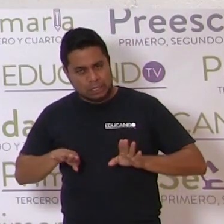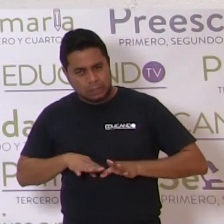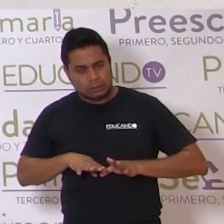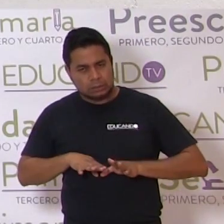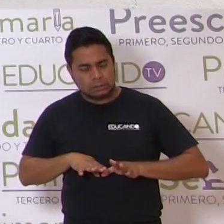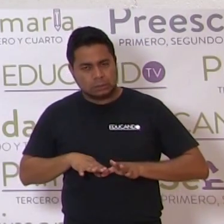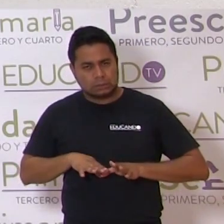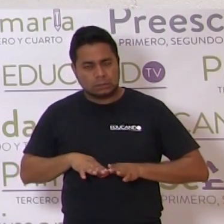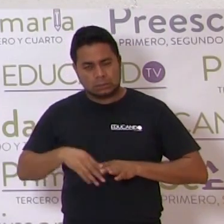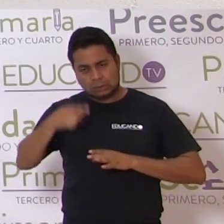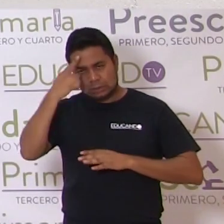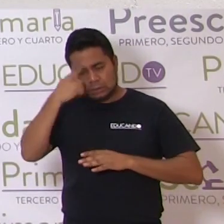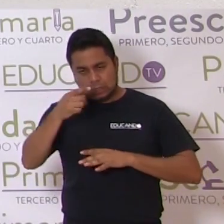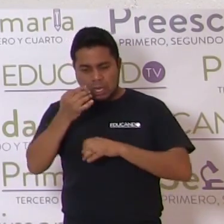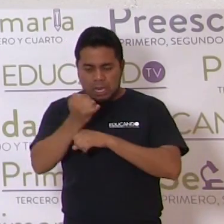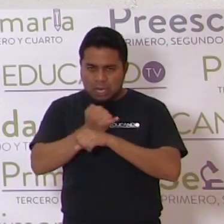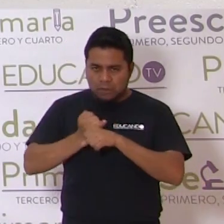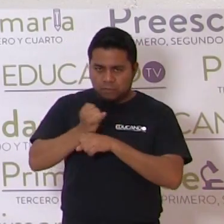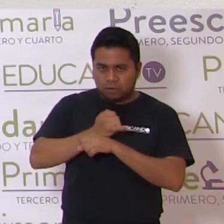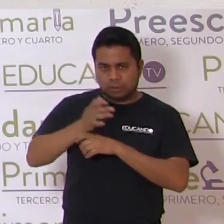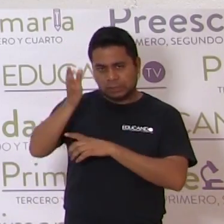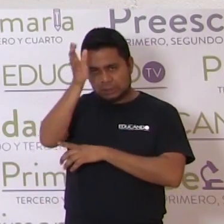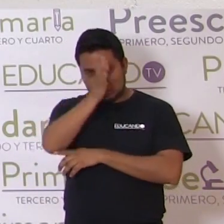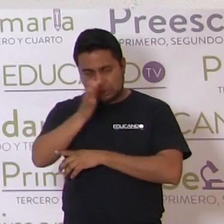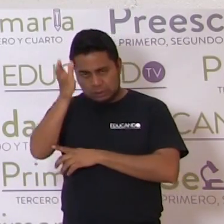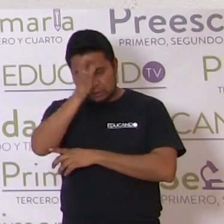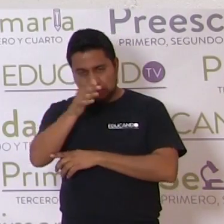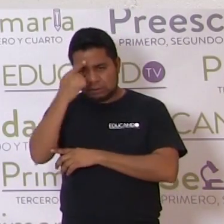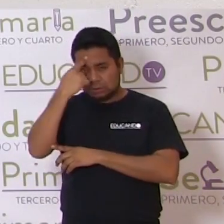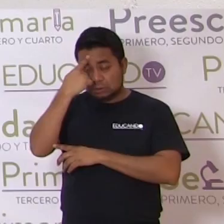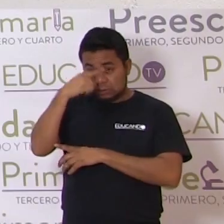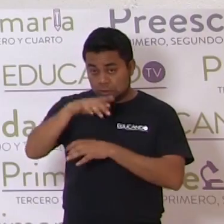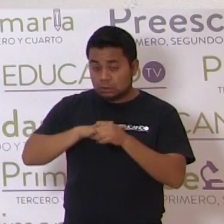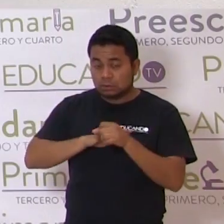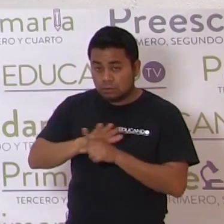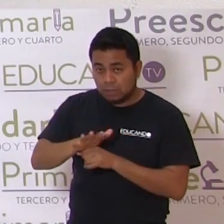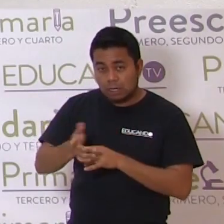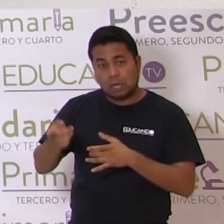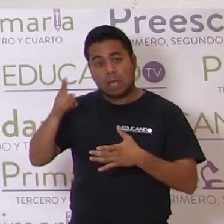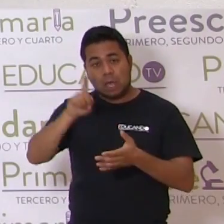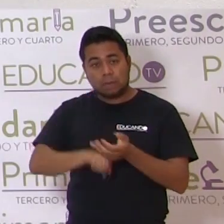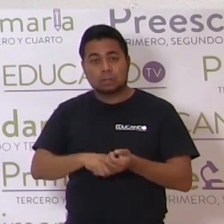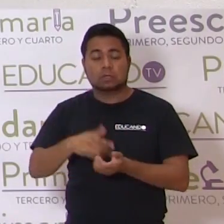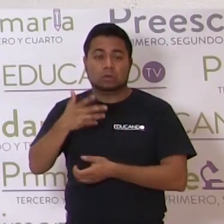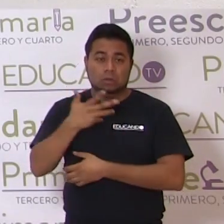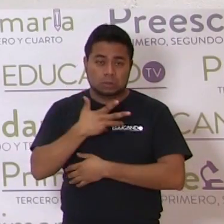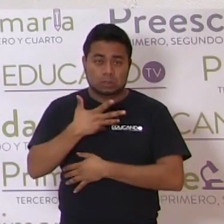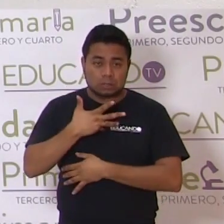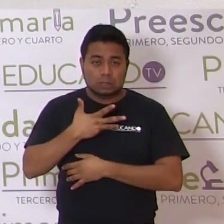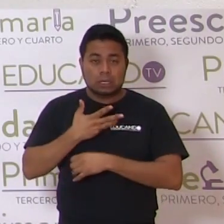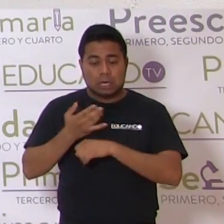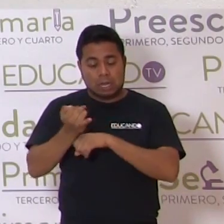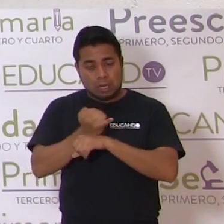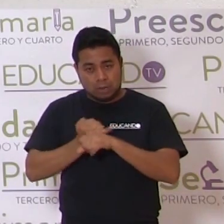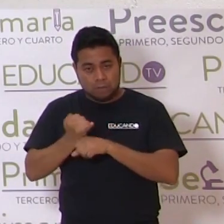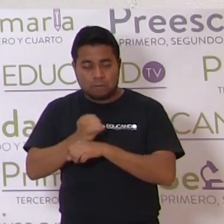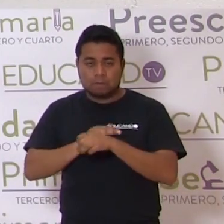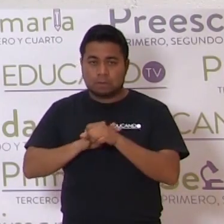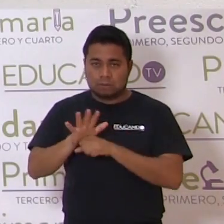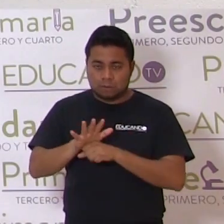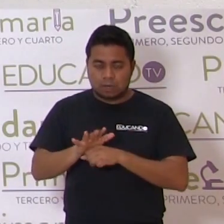características de un informe científico, de las partes que conforman un informe